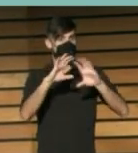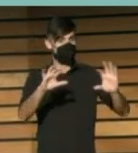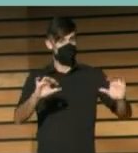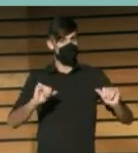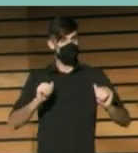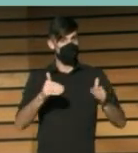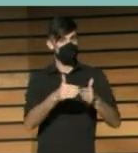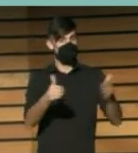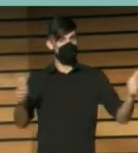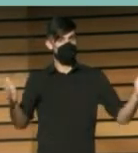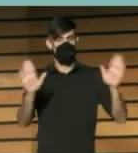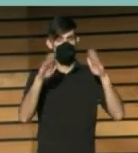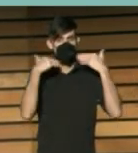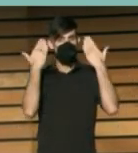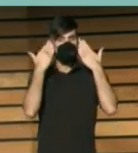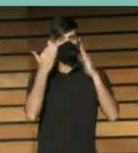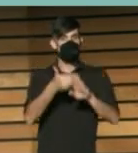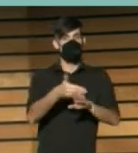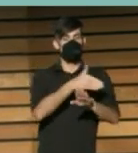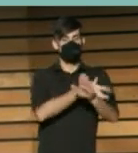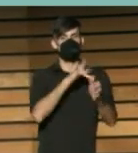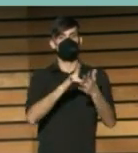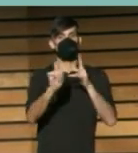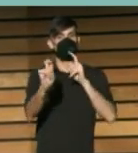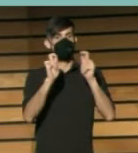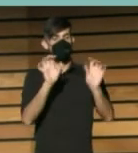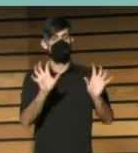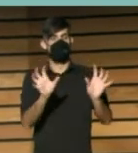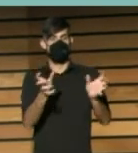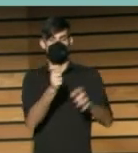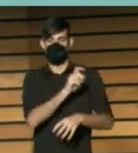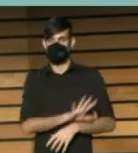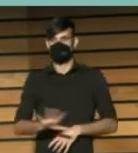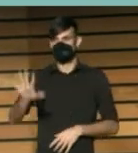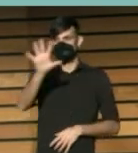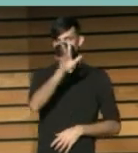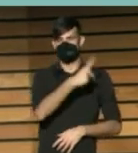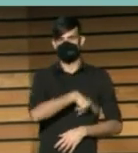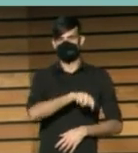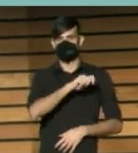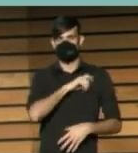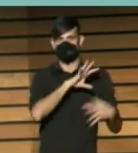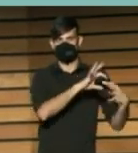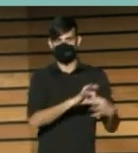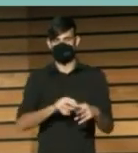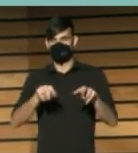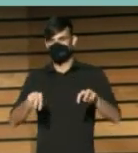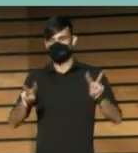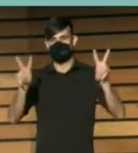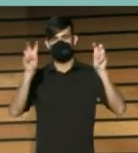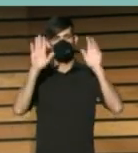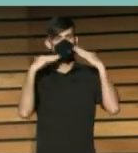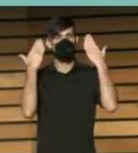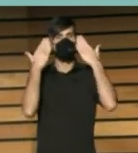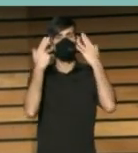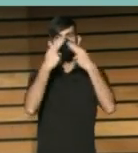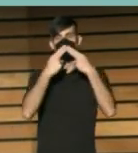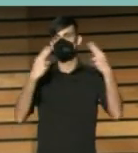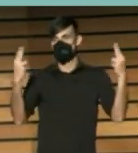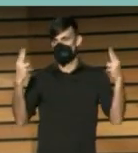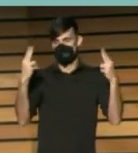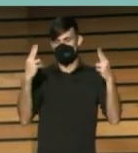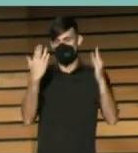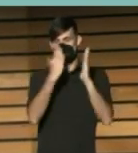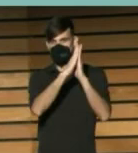congreso, teníamos una entrevista desde Radio Nacional de España, precisamente al hilo de este congreso de bibliotecas públicas, y creo